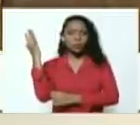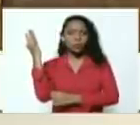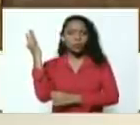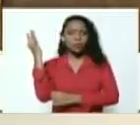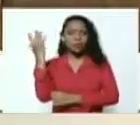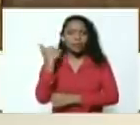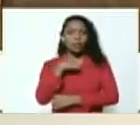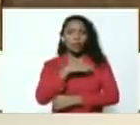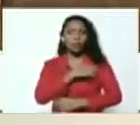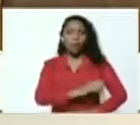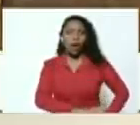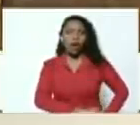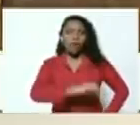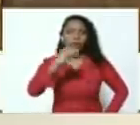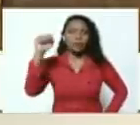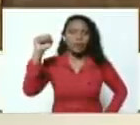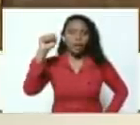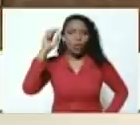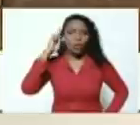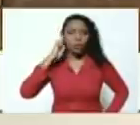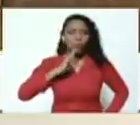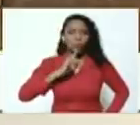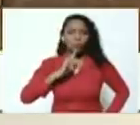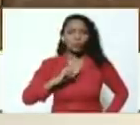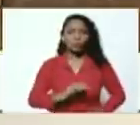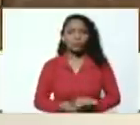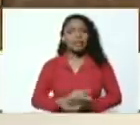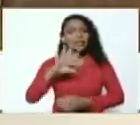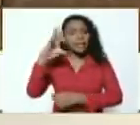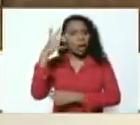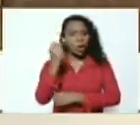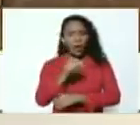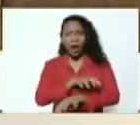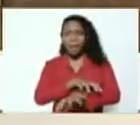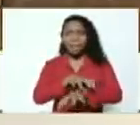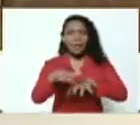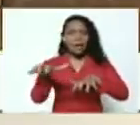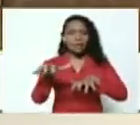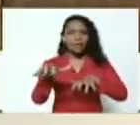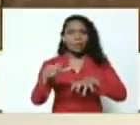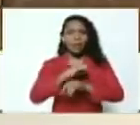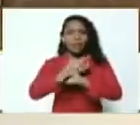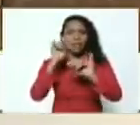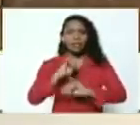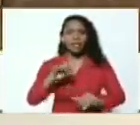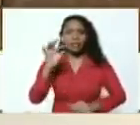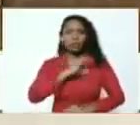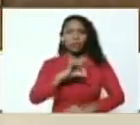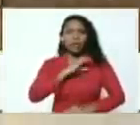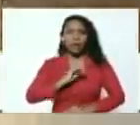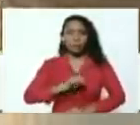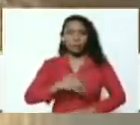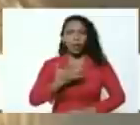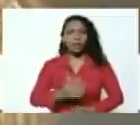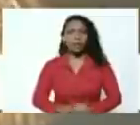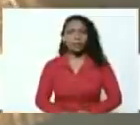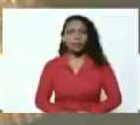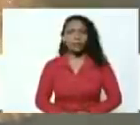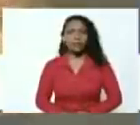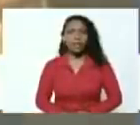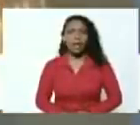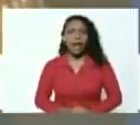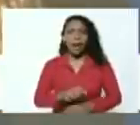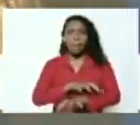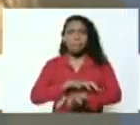nuestro libertador Simón Bolívar, se logre la máxima felicidad social posible, la